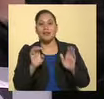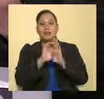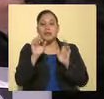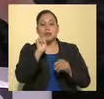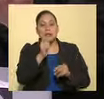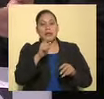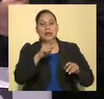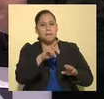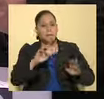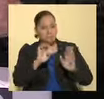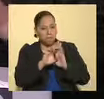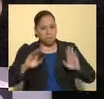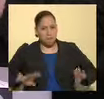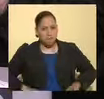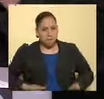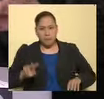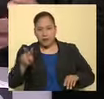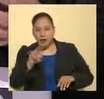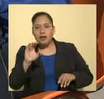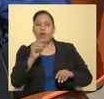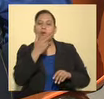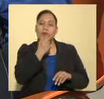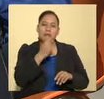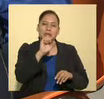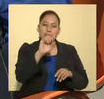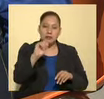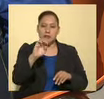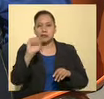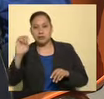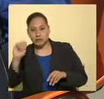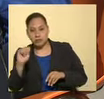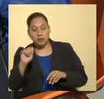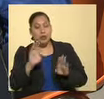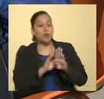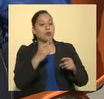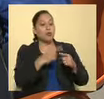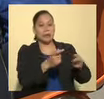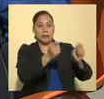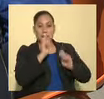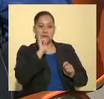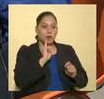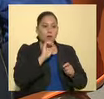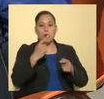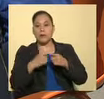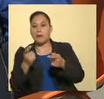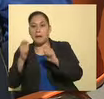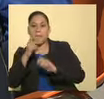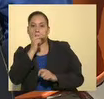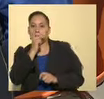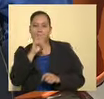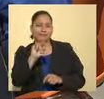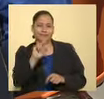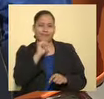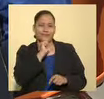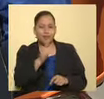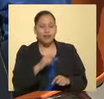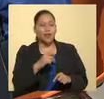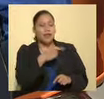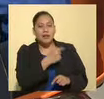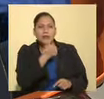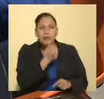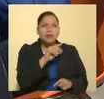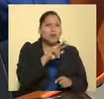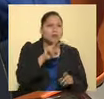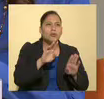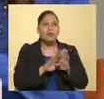las homoparejas, no necesariamente alguien tiene que jugarse el papel de mujer y alguien el papel de varón. No, es la manera en la que